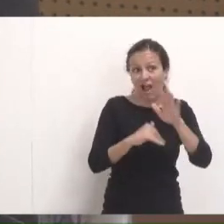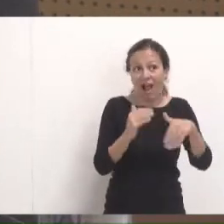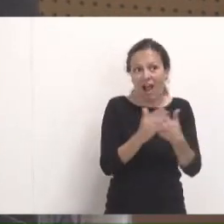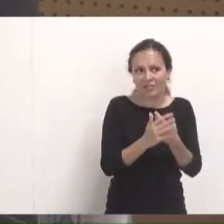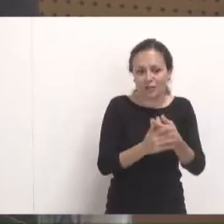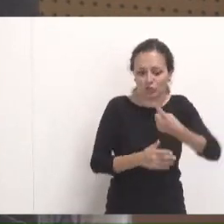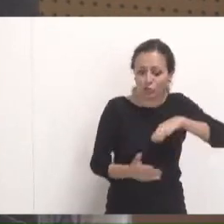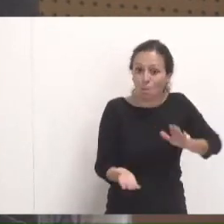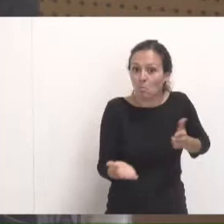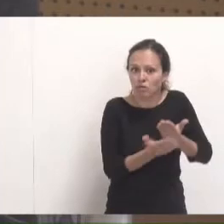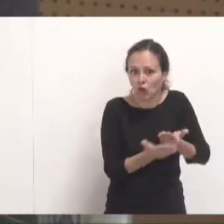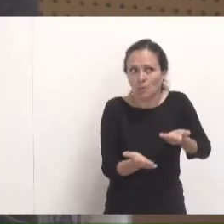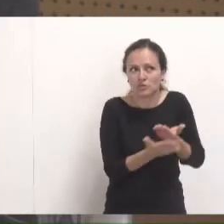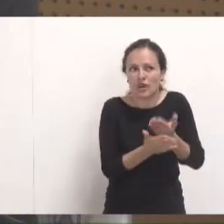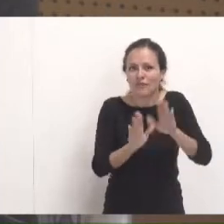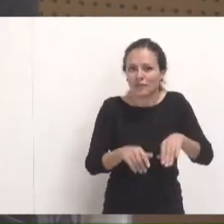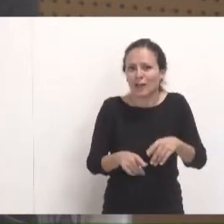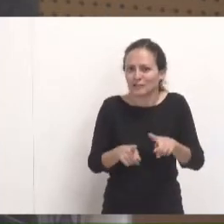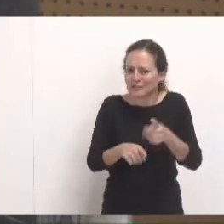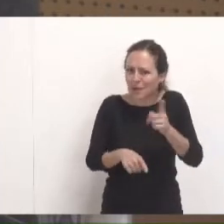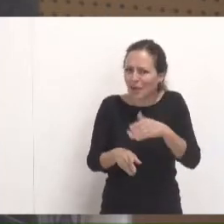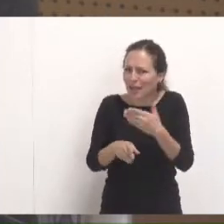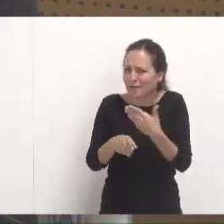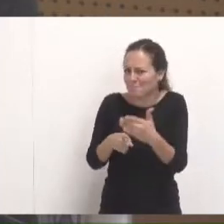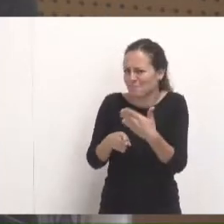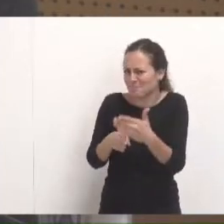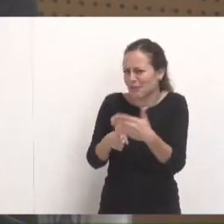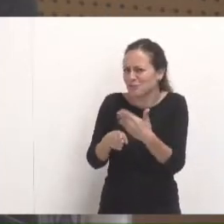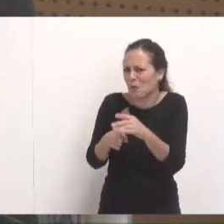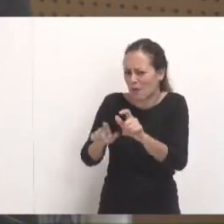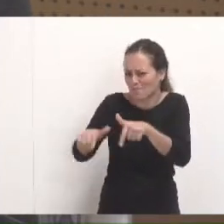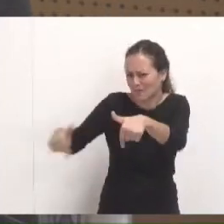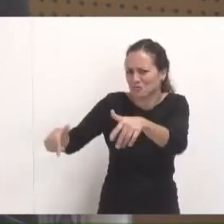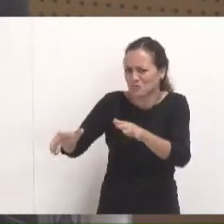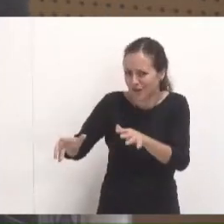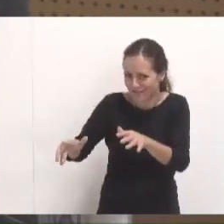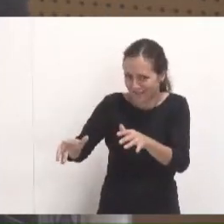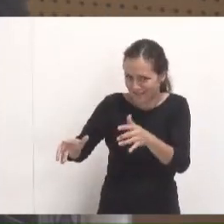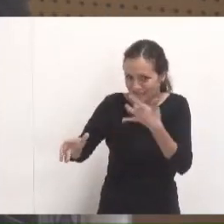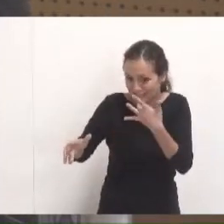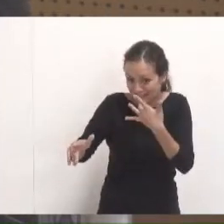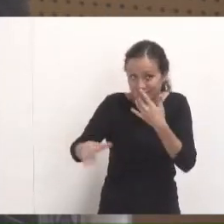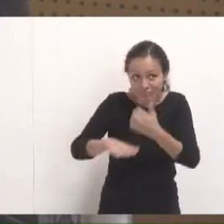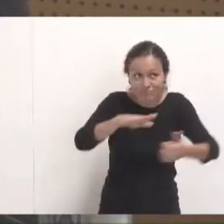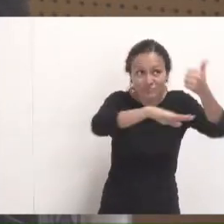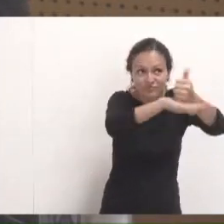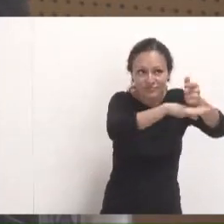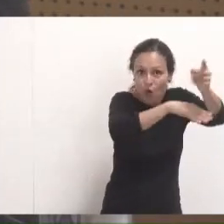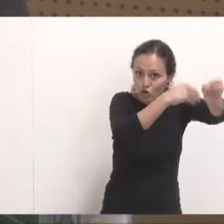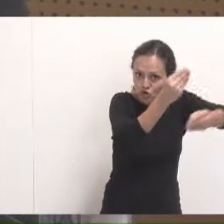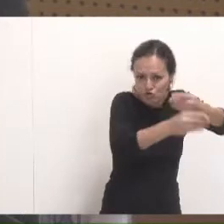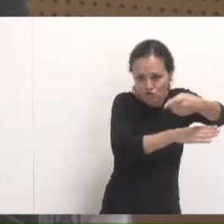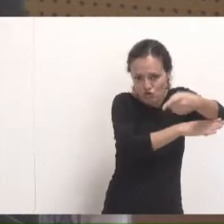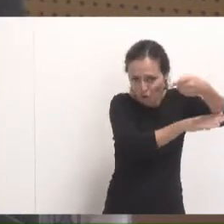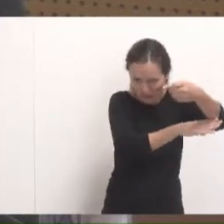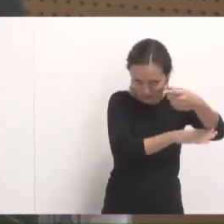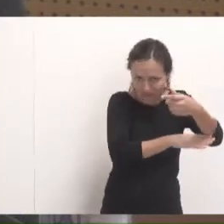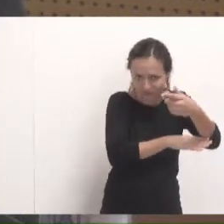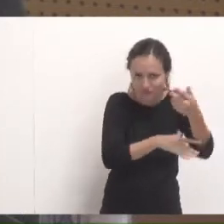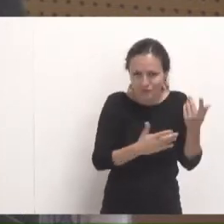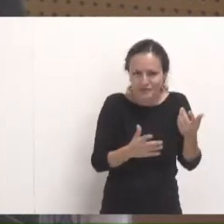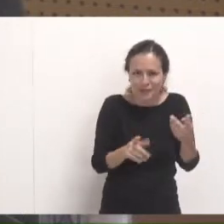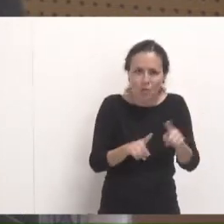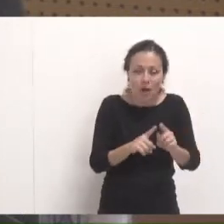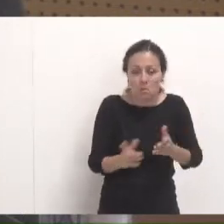al final se van a convertir en residuos, ¿no? Es algo mucho más importante que... Entonces, esta moción, ya termino,